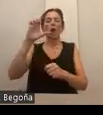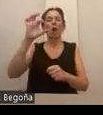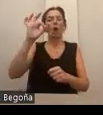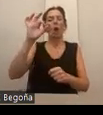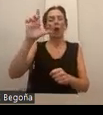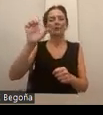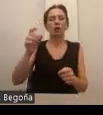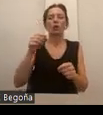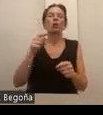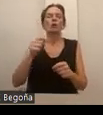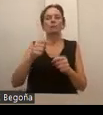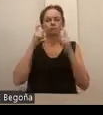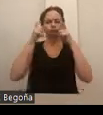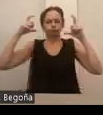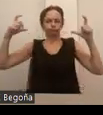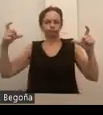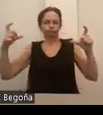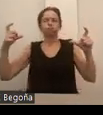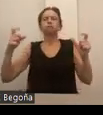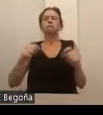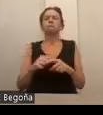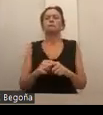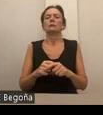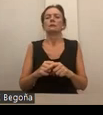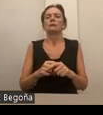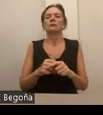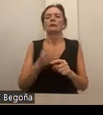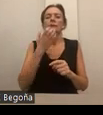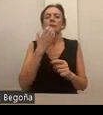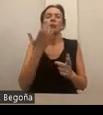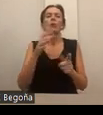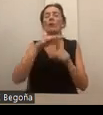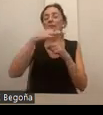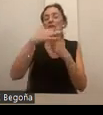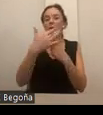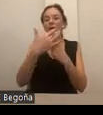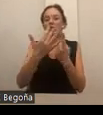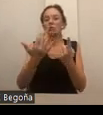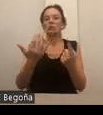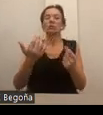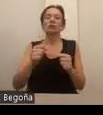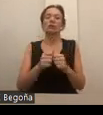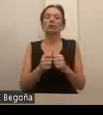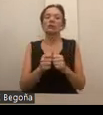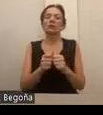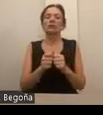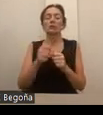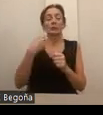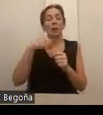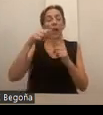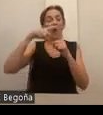un sobrepeso, por ejemplo. Vale, pues en una situación de síndrome metabólico, el aloe